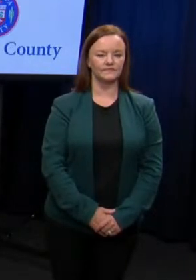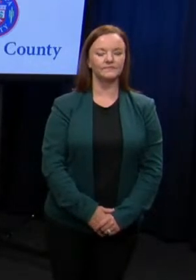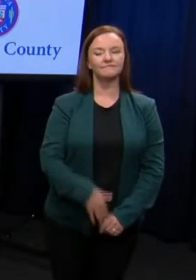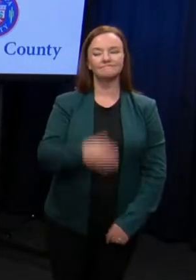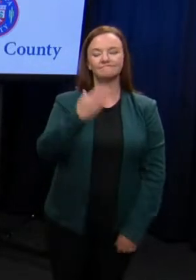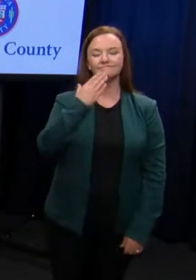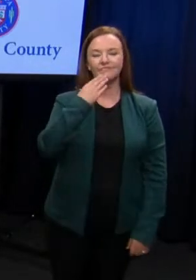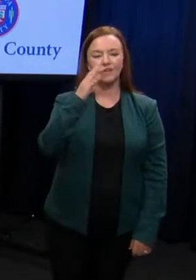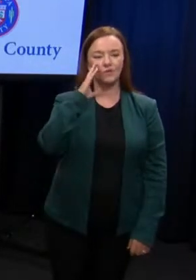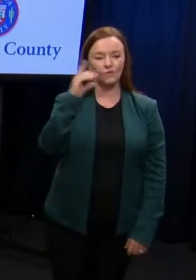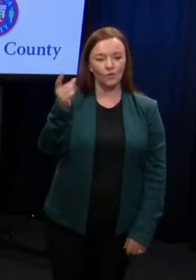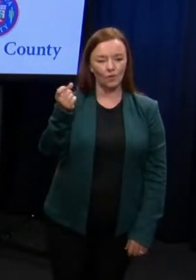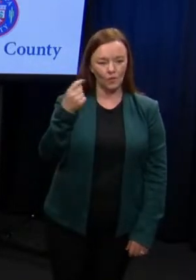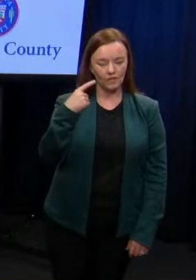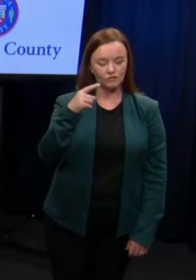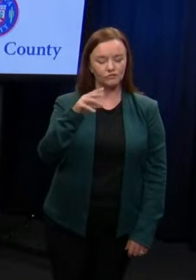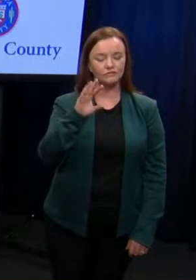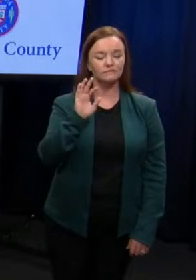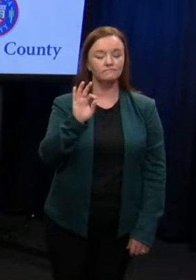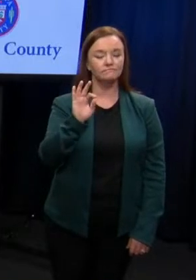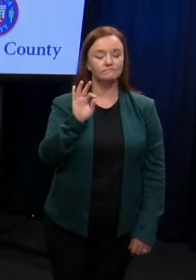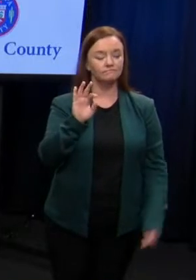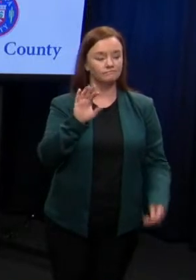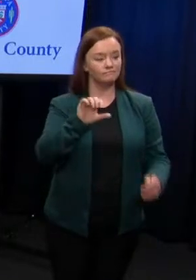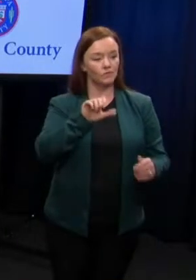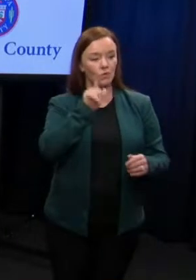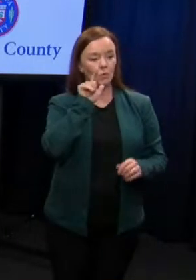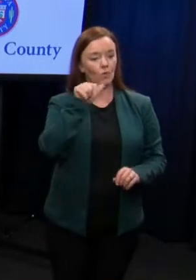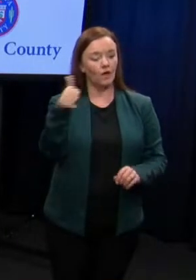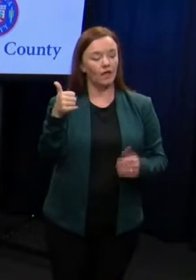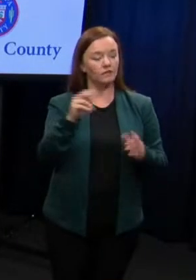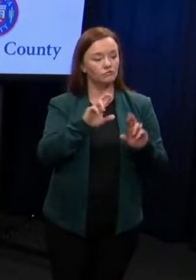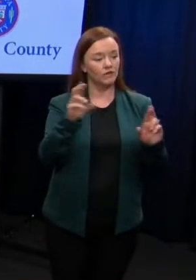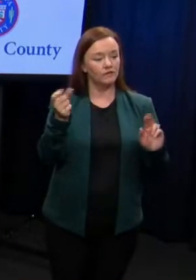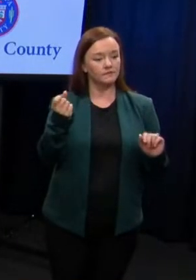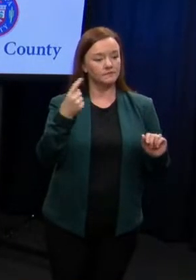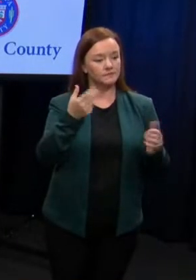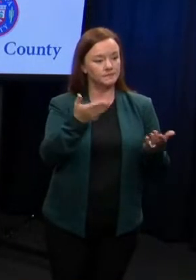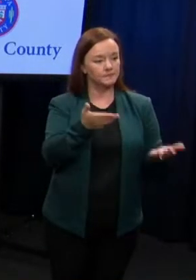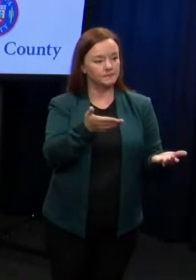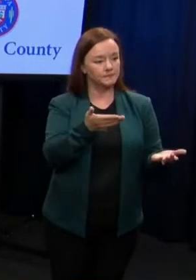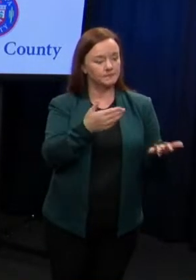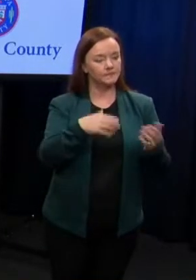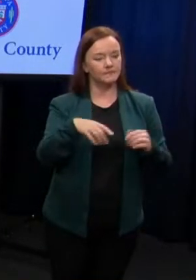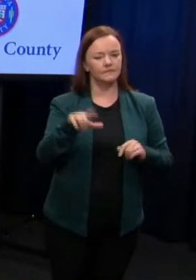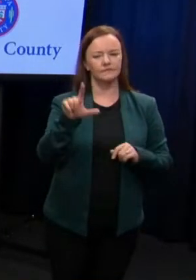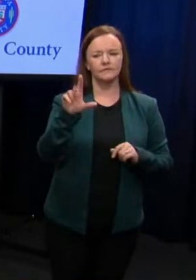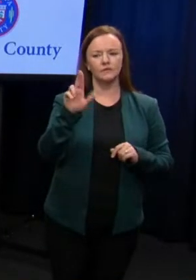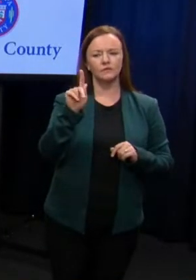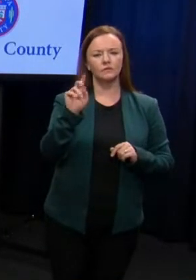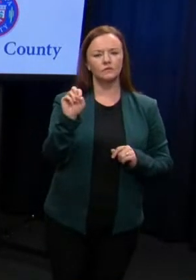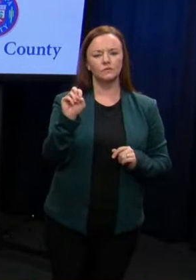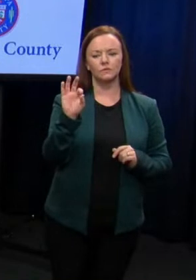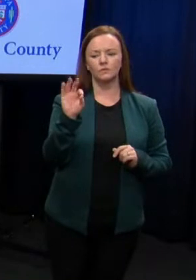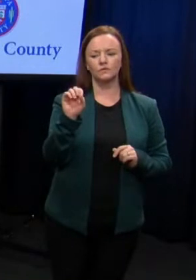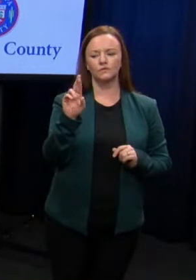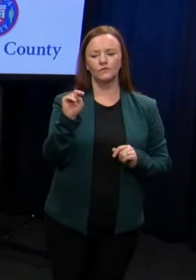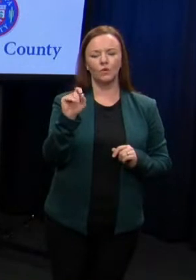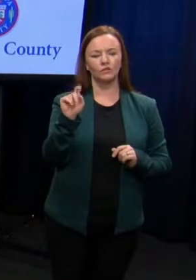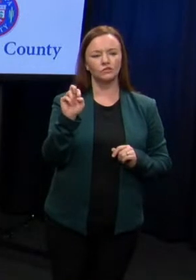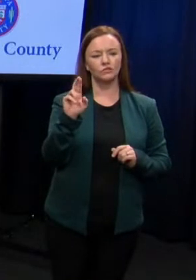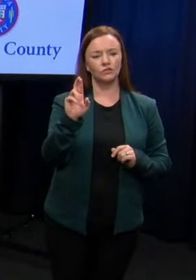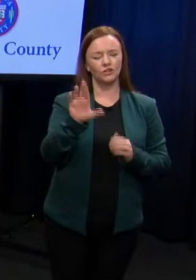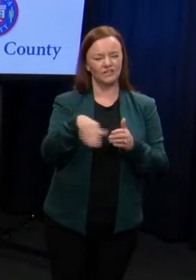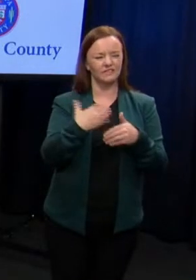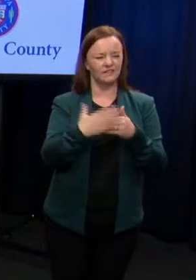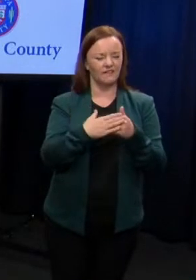Thank you so much for the question. Jennifer, who else do we have on the line today? Luke Forstner is next. Your mic is